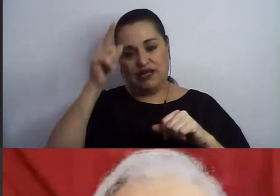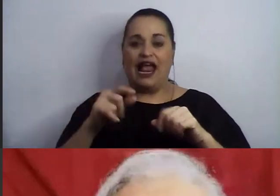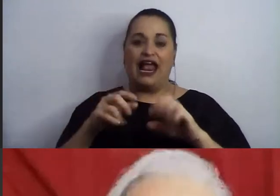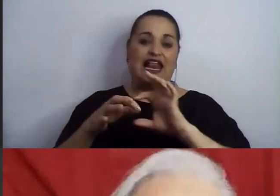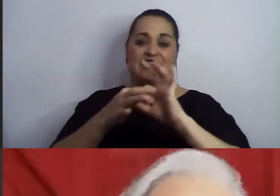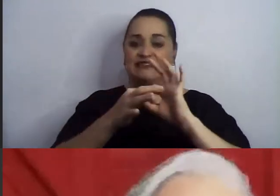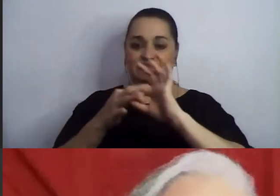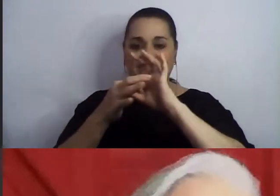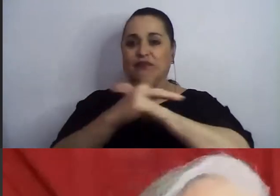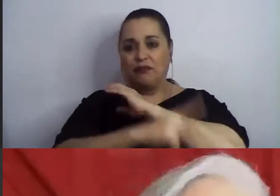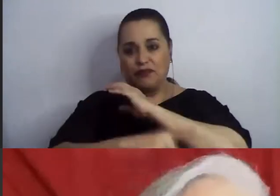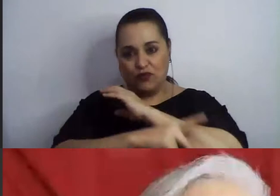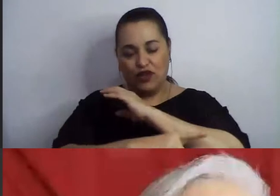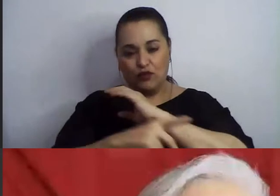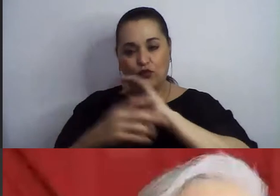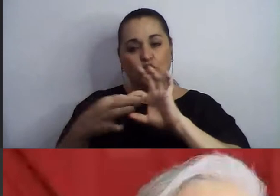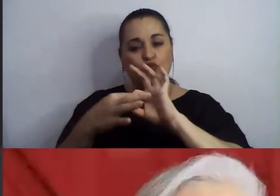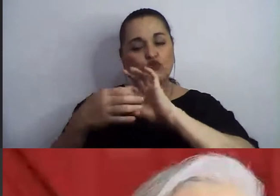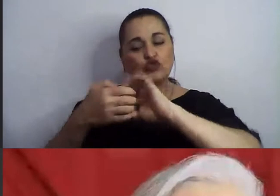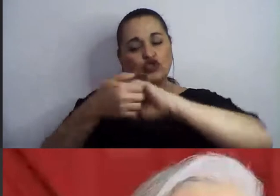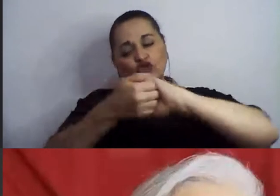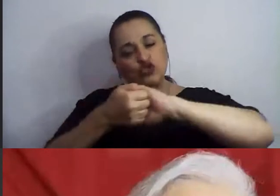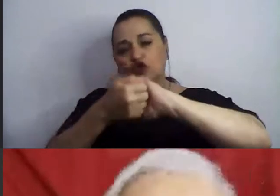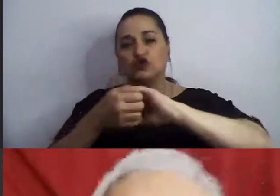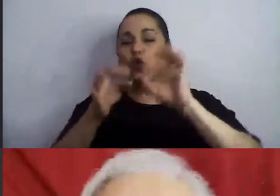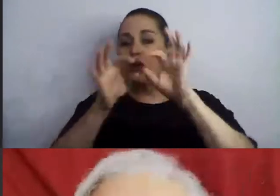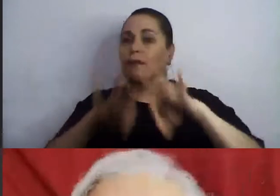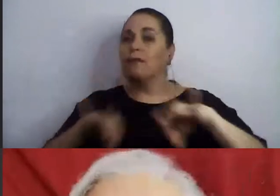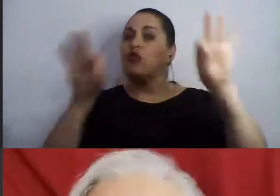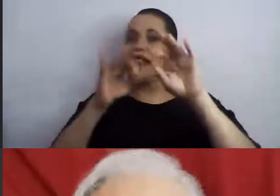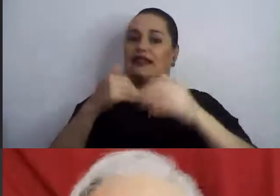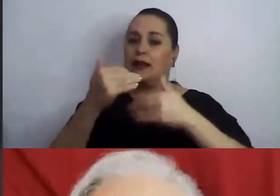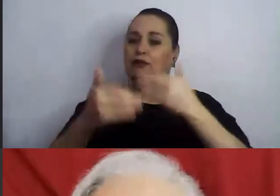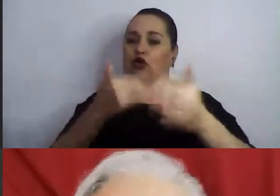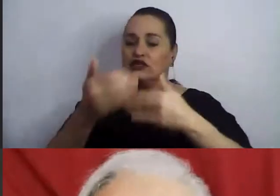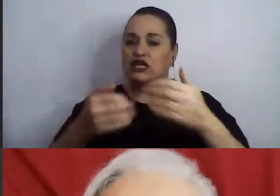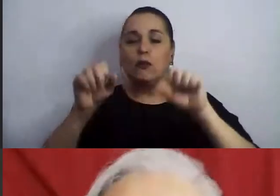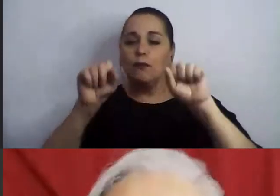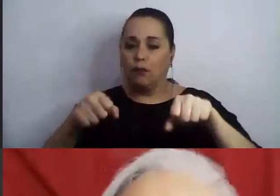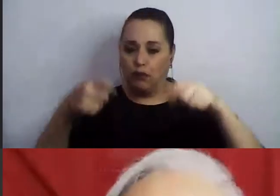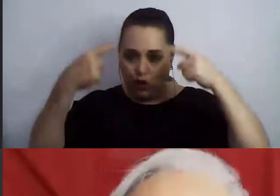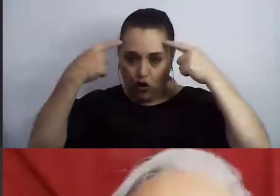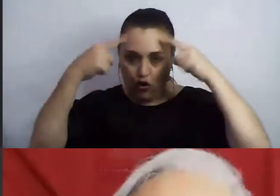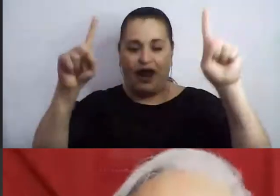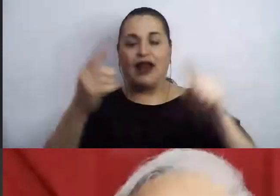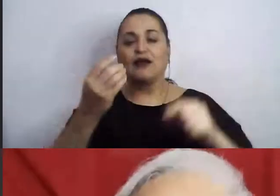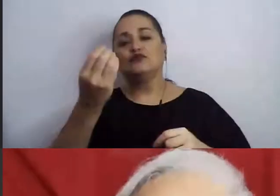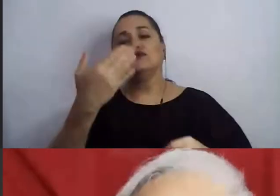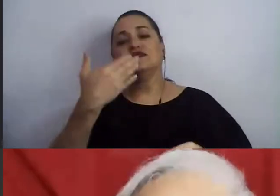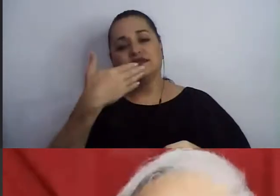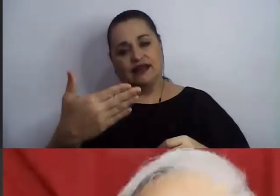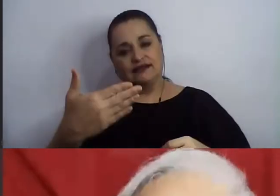Unidas como un socio importante en este proceso para poderlo lograr. Muchísimas gracias.